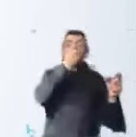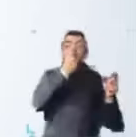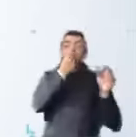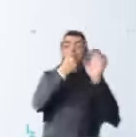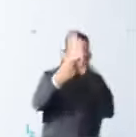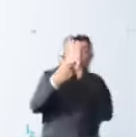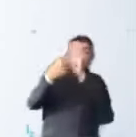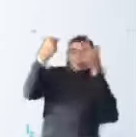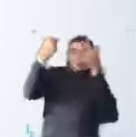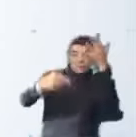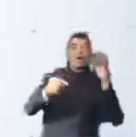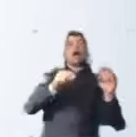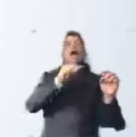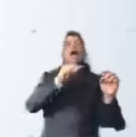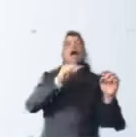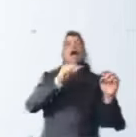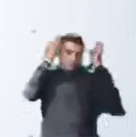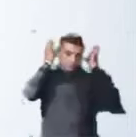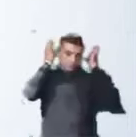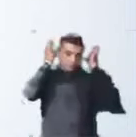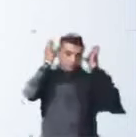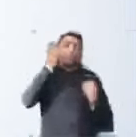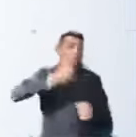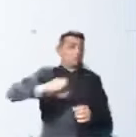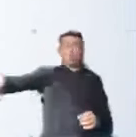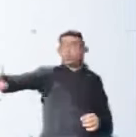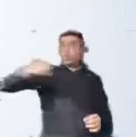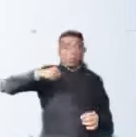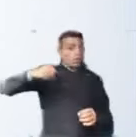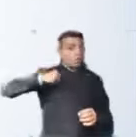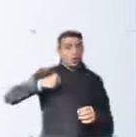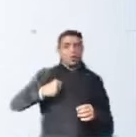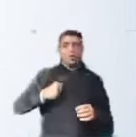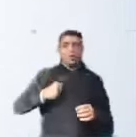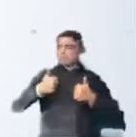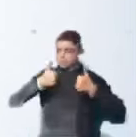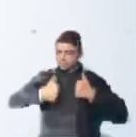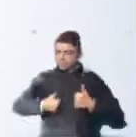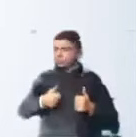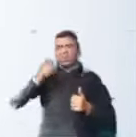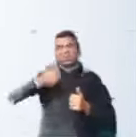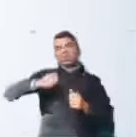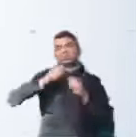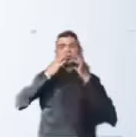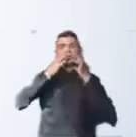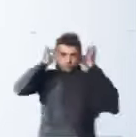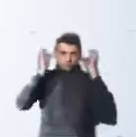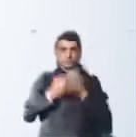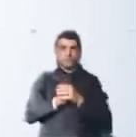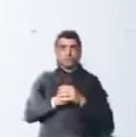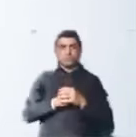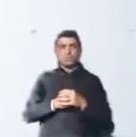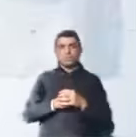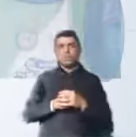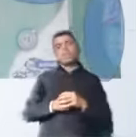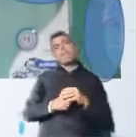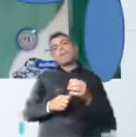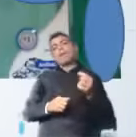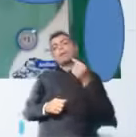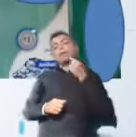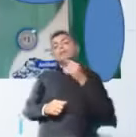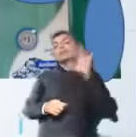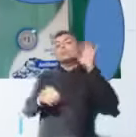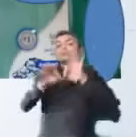Las personas que no tienen esa sintomatología, la verdad consideran no es necesario hacerlo. Entonces esto, digamos que no es lo más importante.